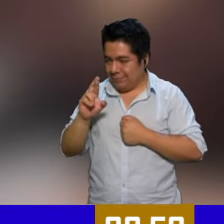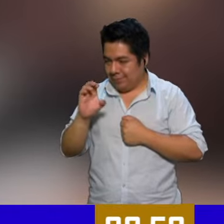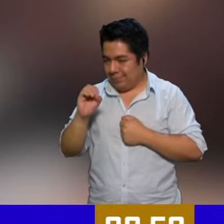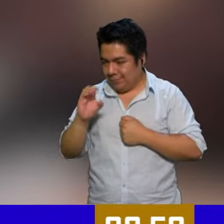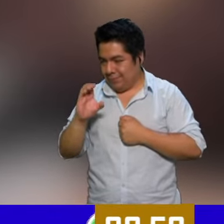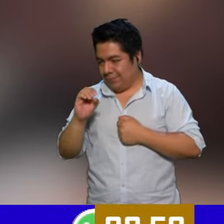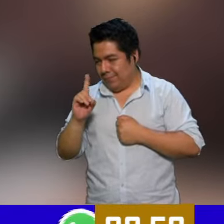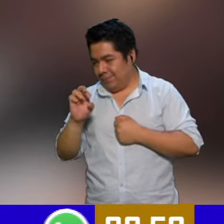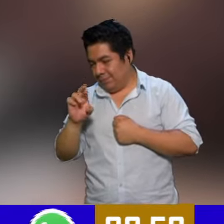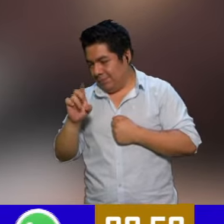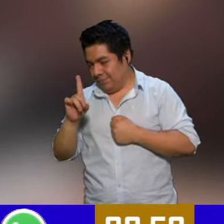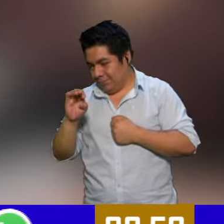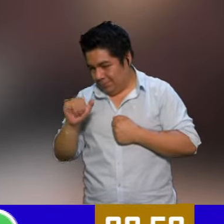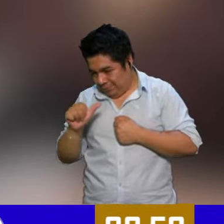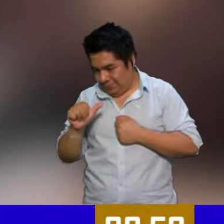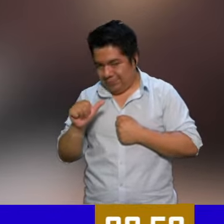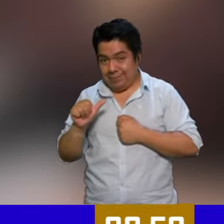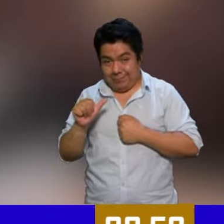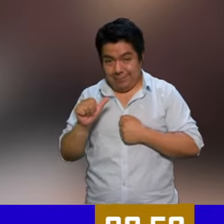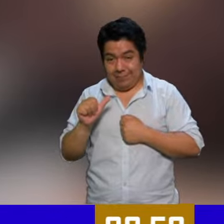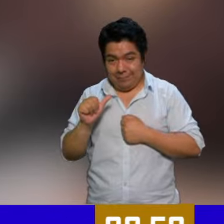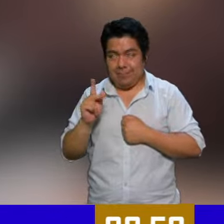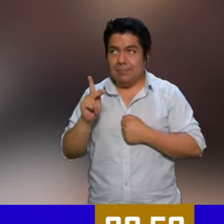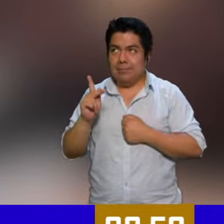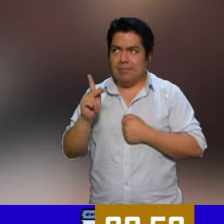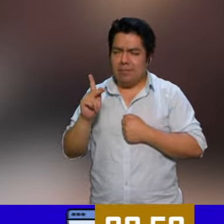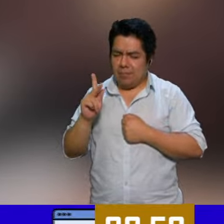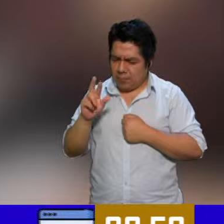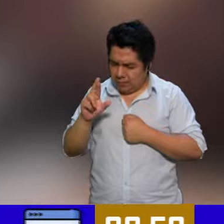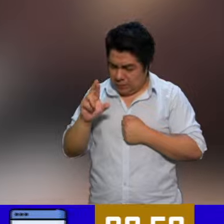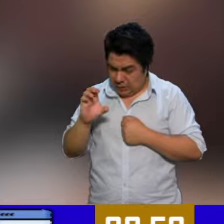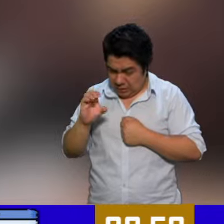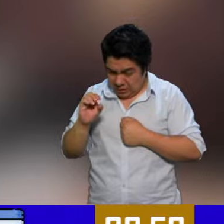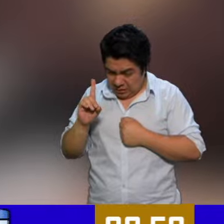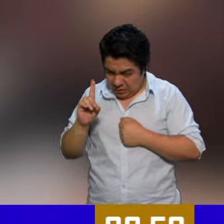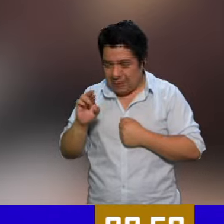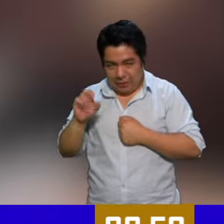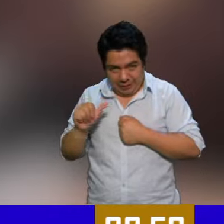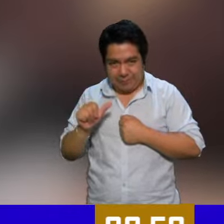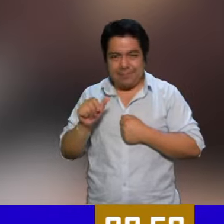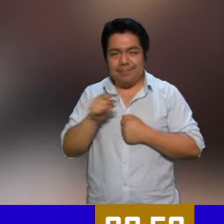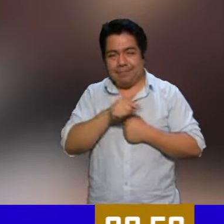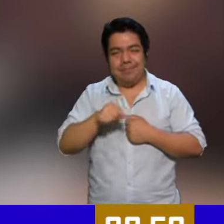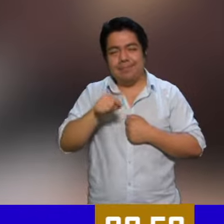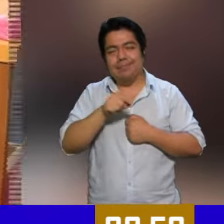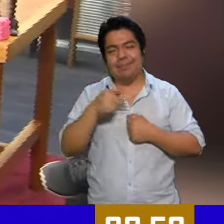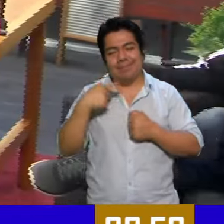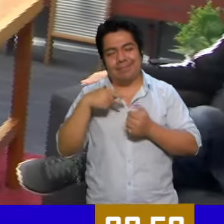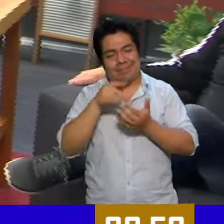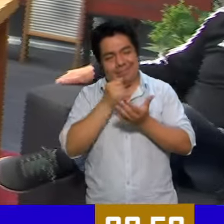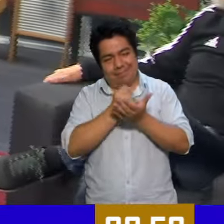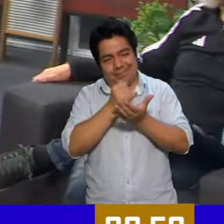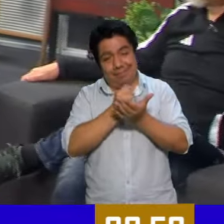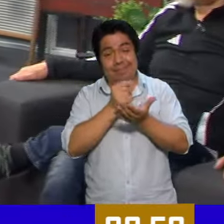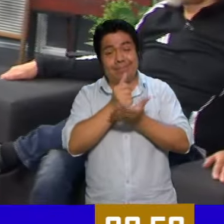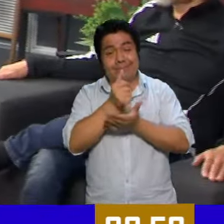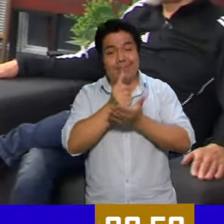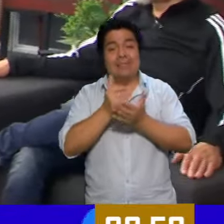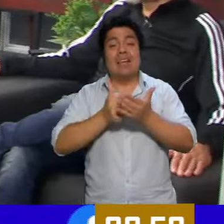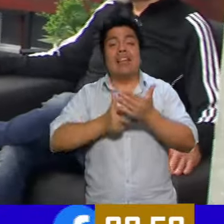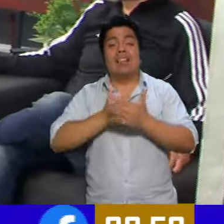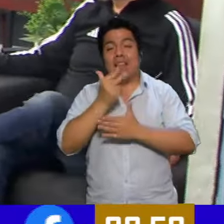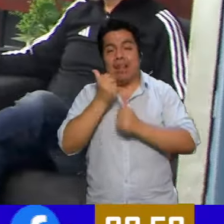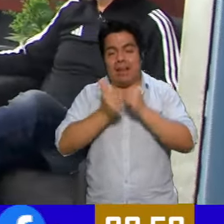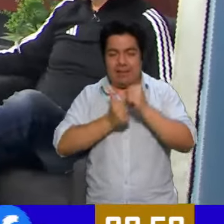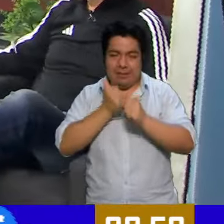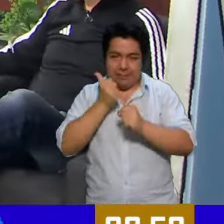que procura. La Procuraduría en Defensa del Contribuyente cumple 13 años chambeando